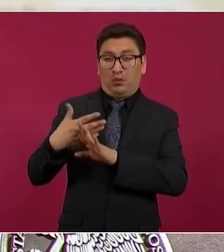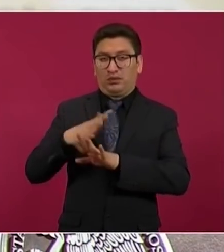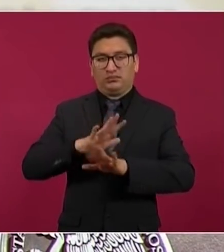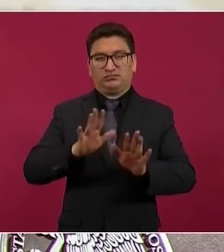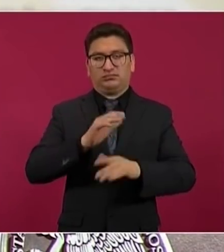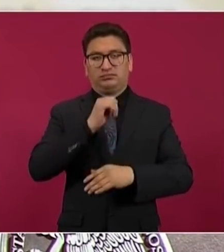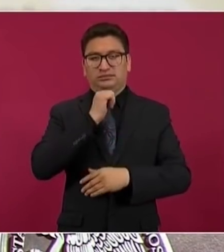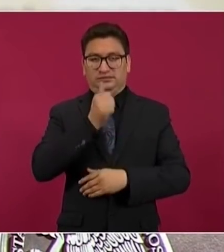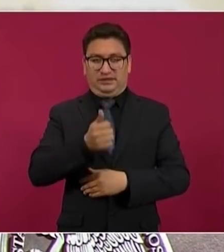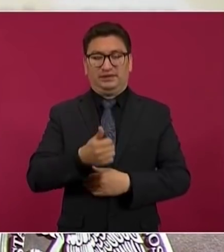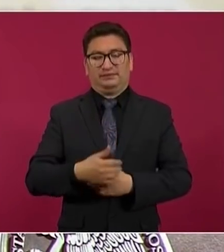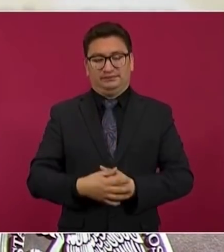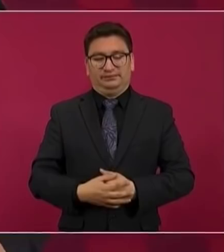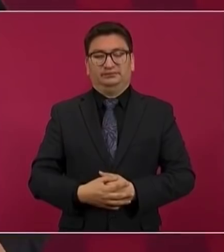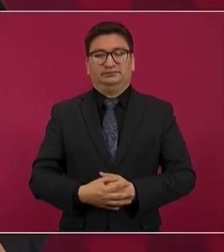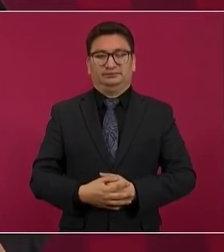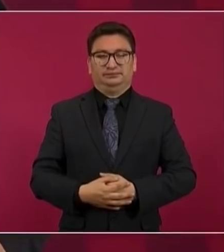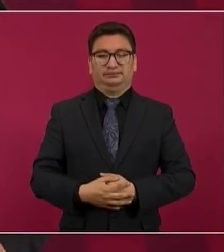la provocación.